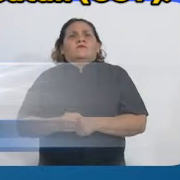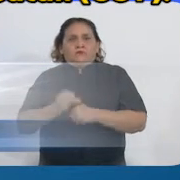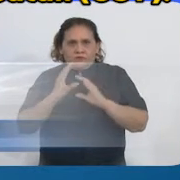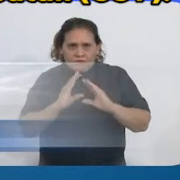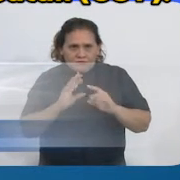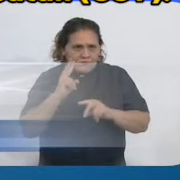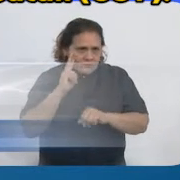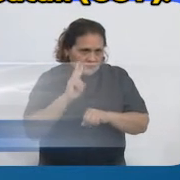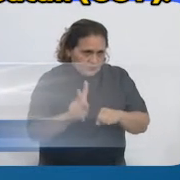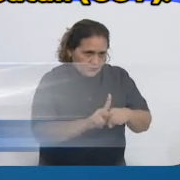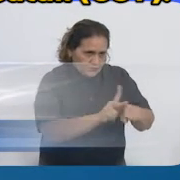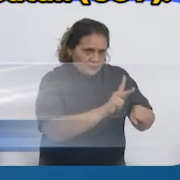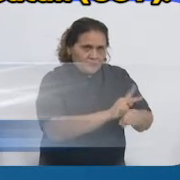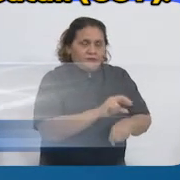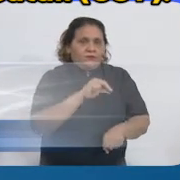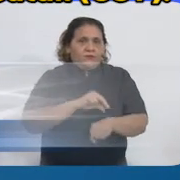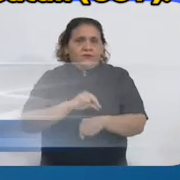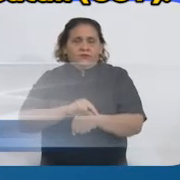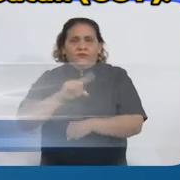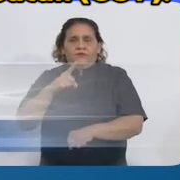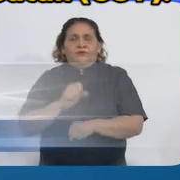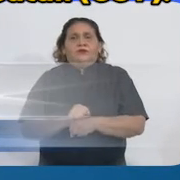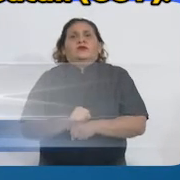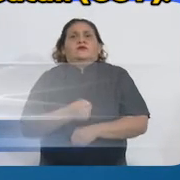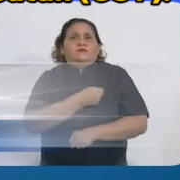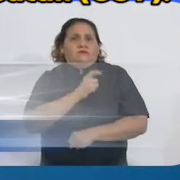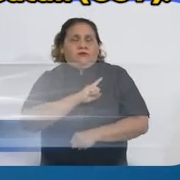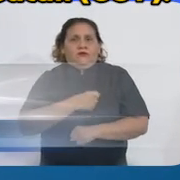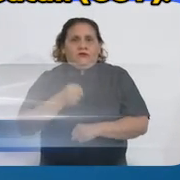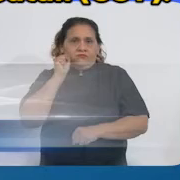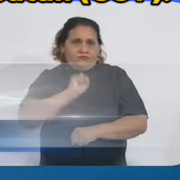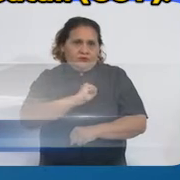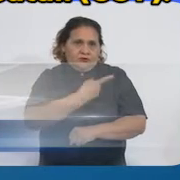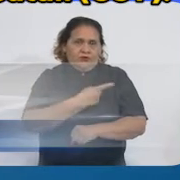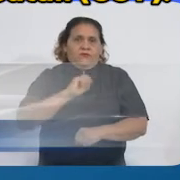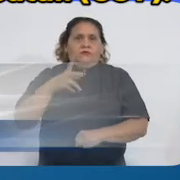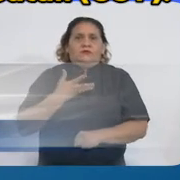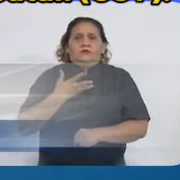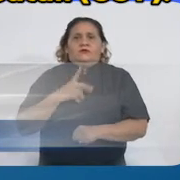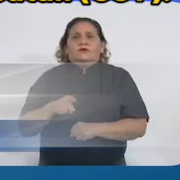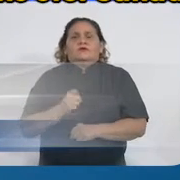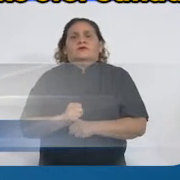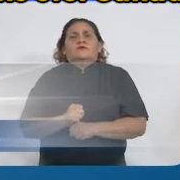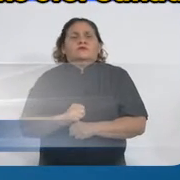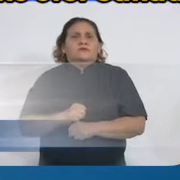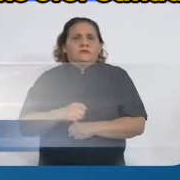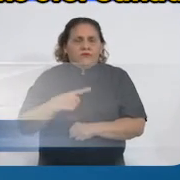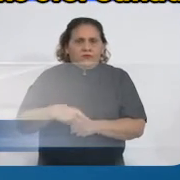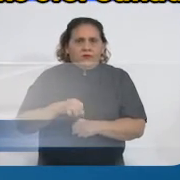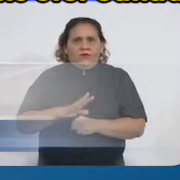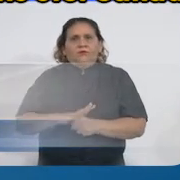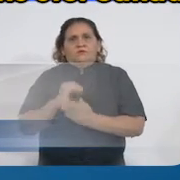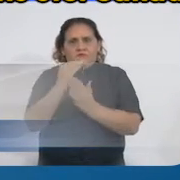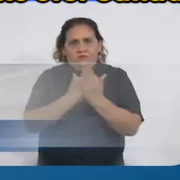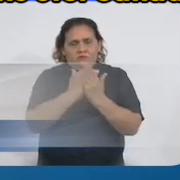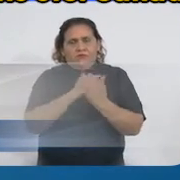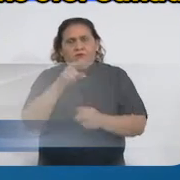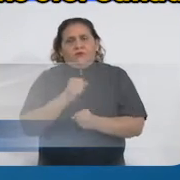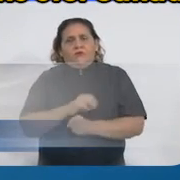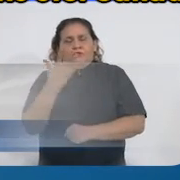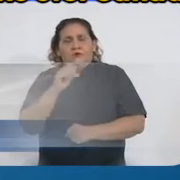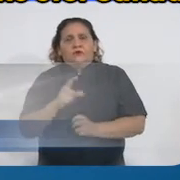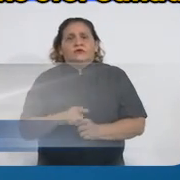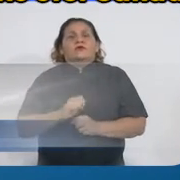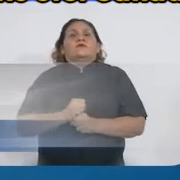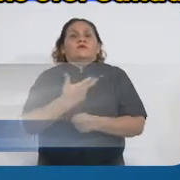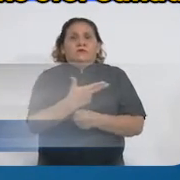está hospitalizada la paciente contagiada y diagnosticada en Canadá, cuyo caso no se incluye en las cifras oficiales. Todos ellos se reportan graves,